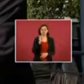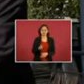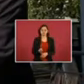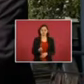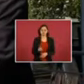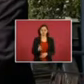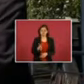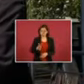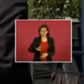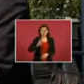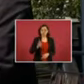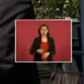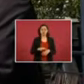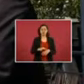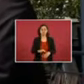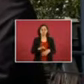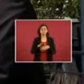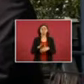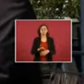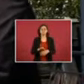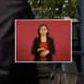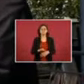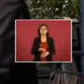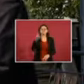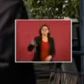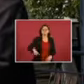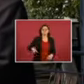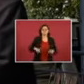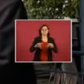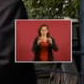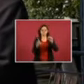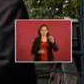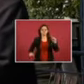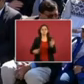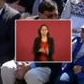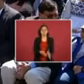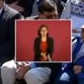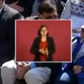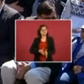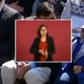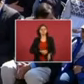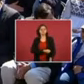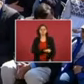los hechos, la austeridad republicana.